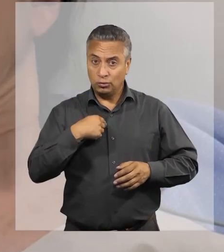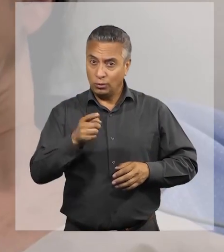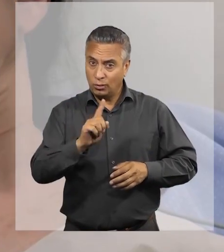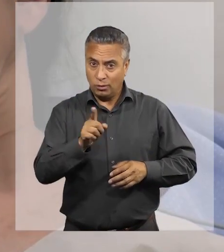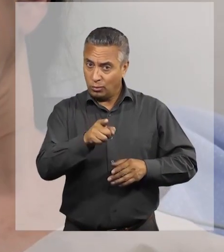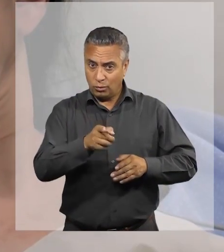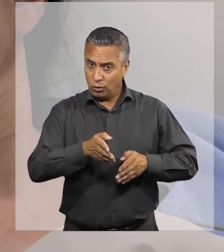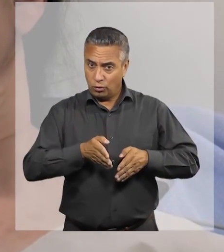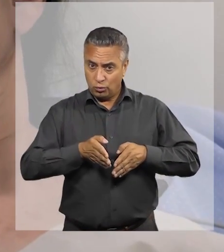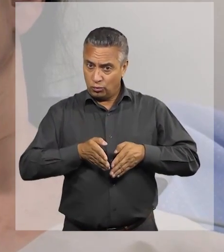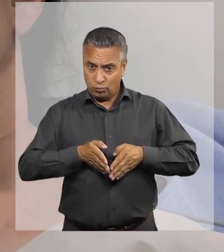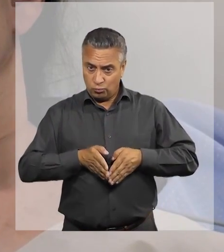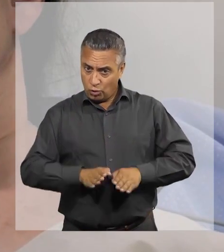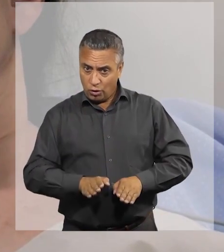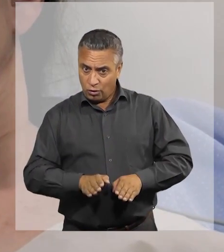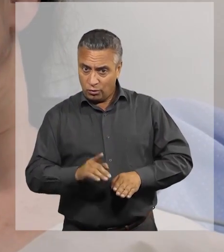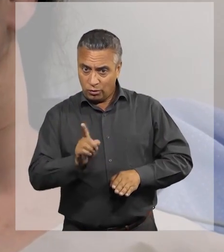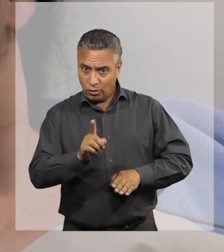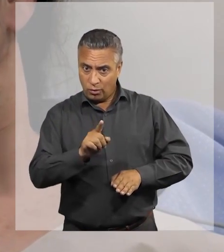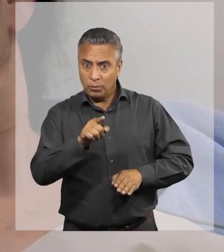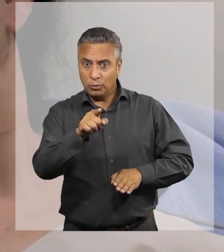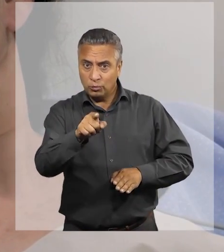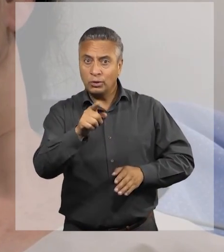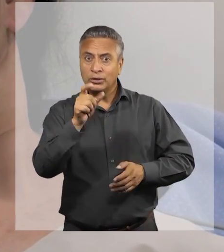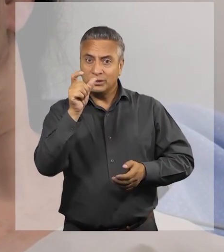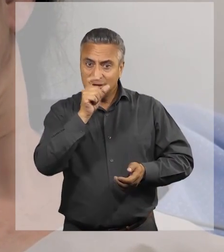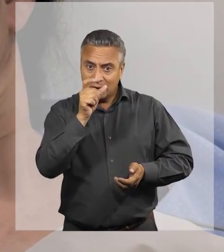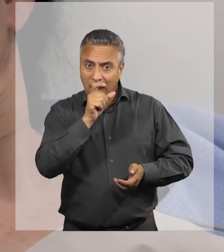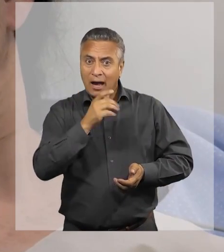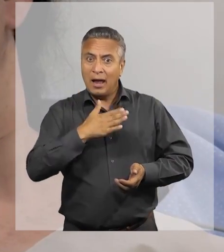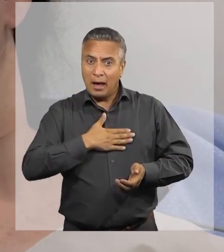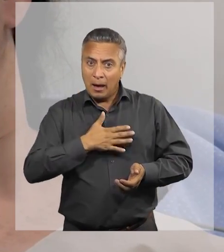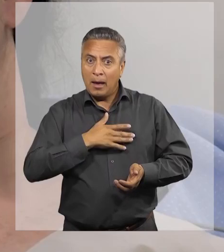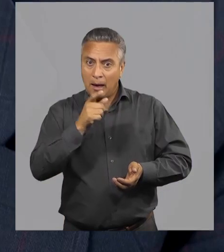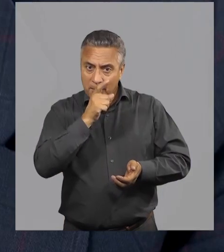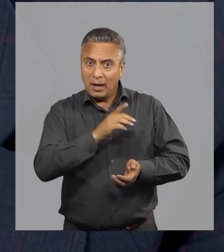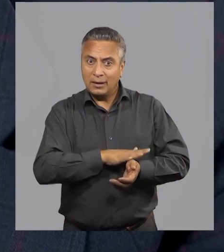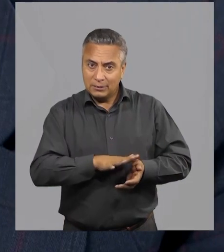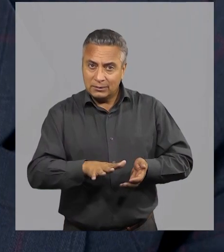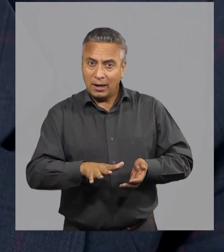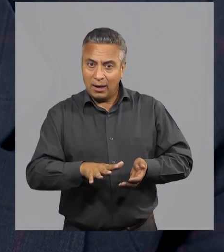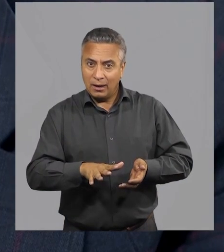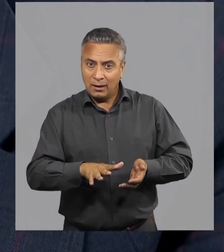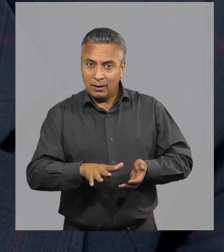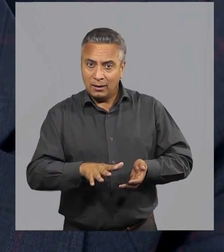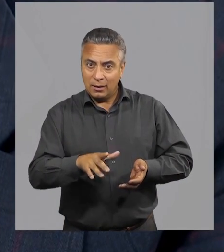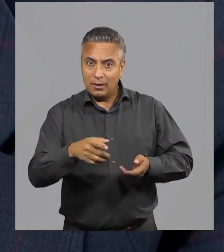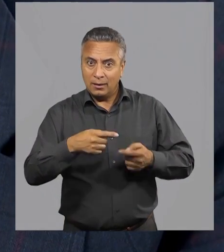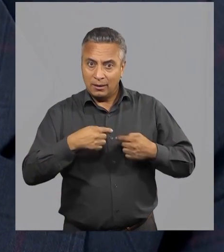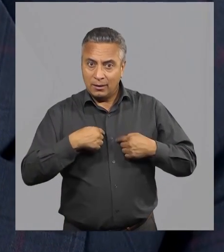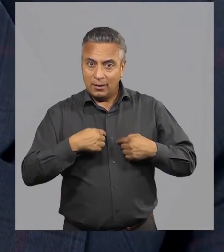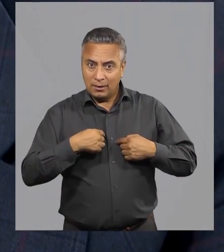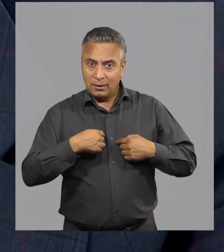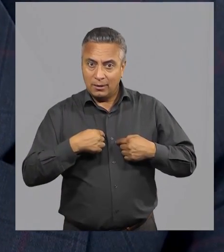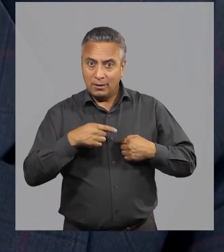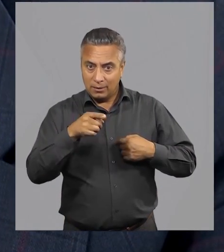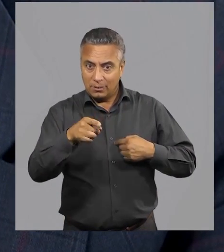Yo no te parí, pero eres sangre de mi sangre. Y si tuviera que elegir a